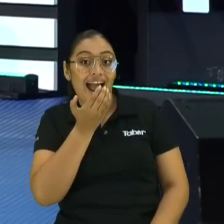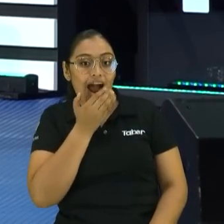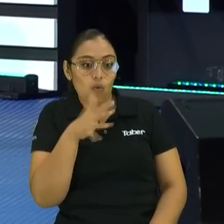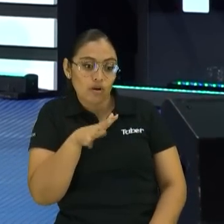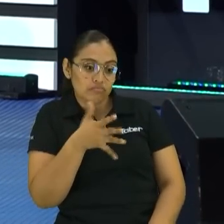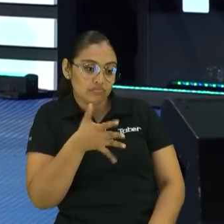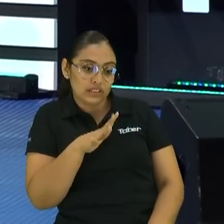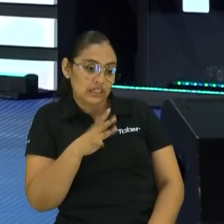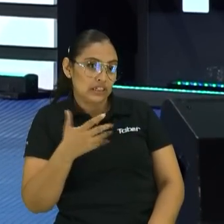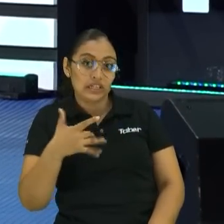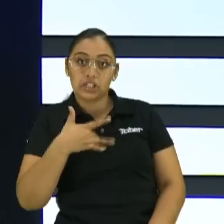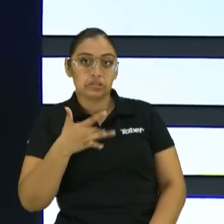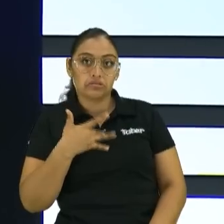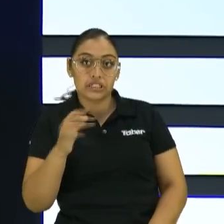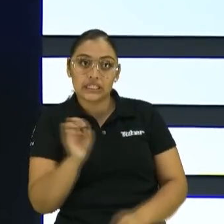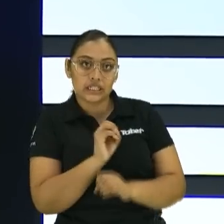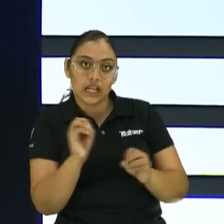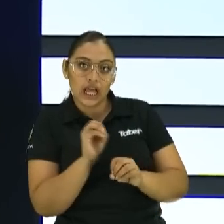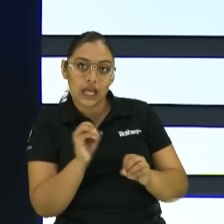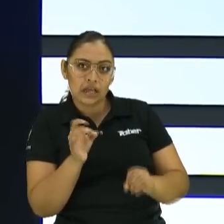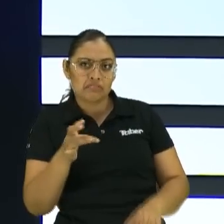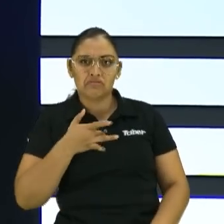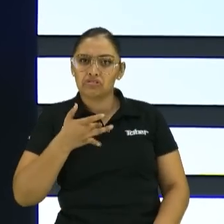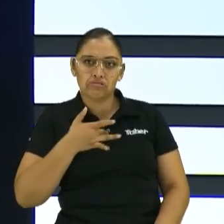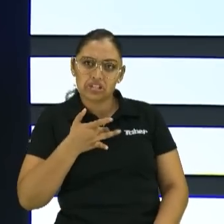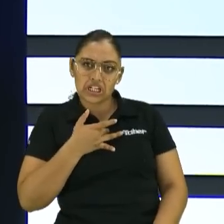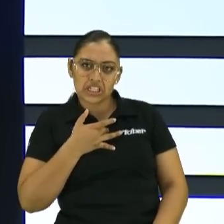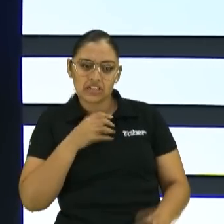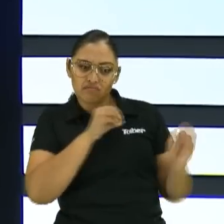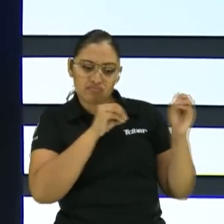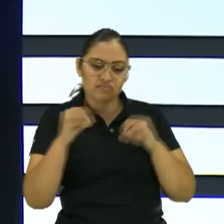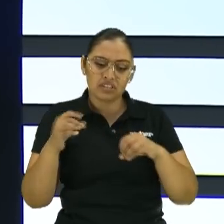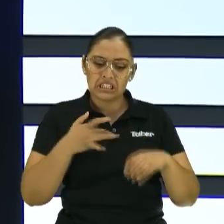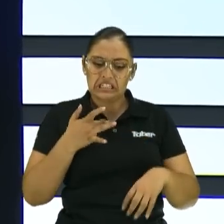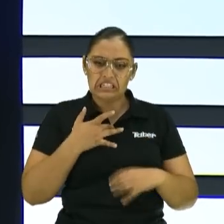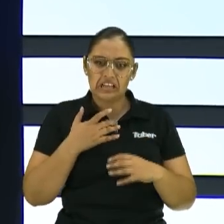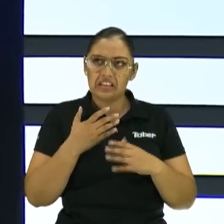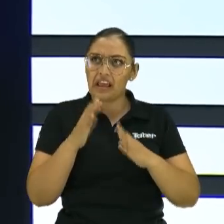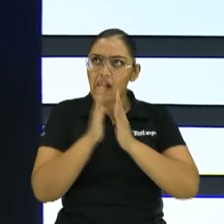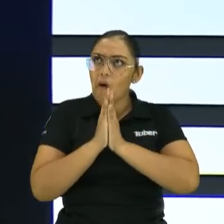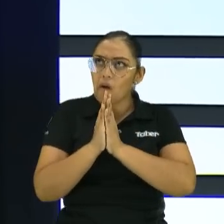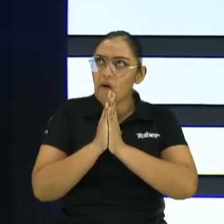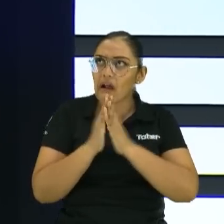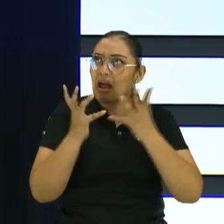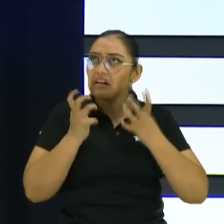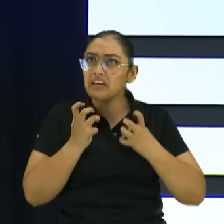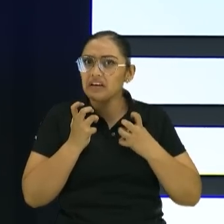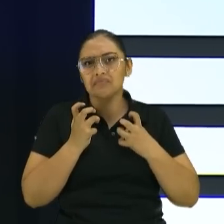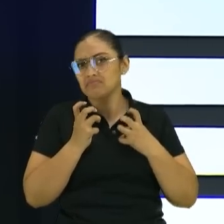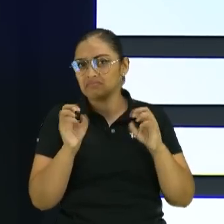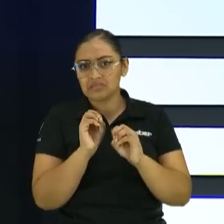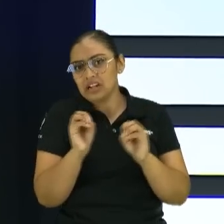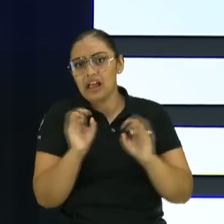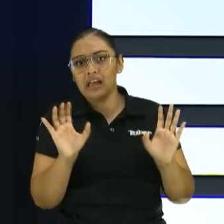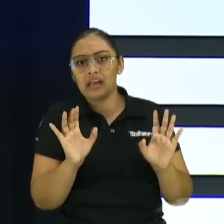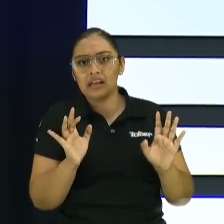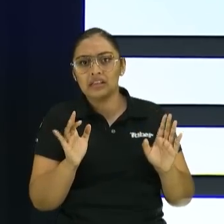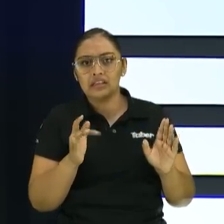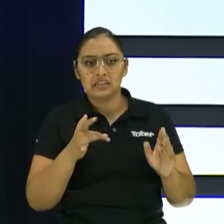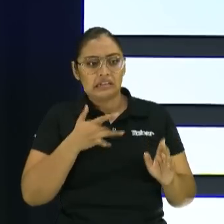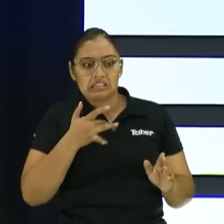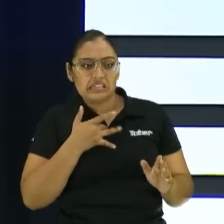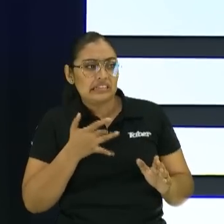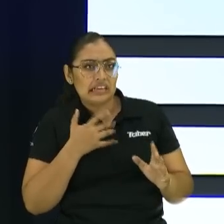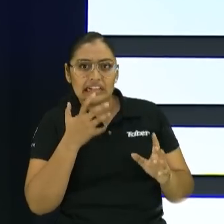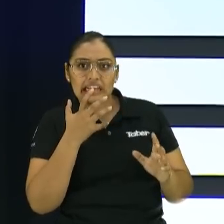siente nada no siente deseos de orar no siente deseos de estudiar la palabra y mucho